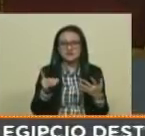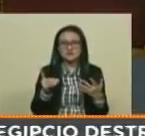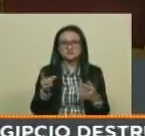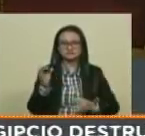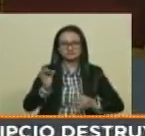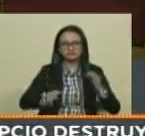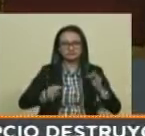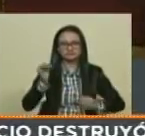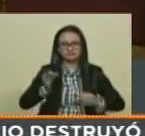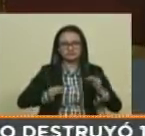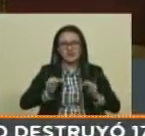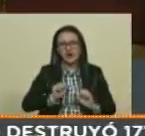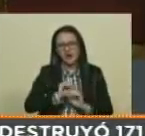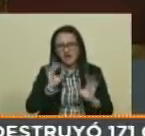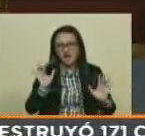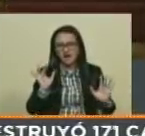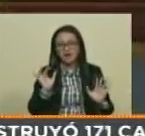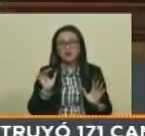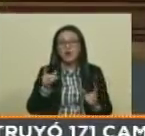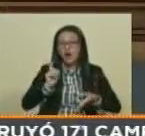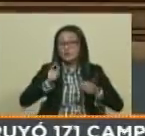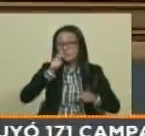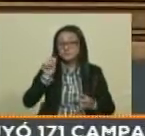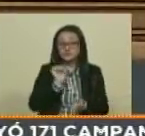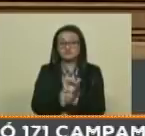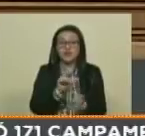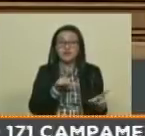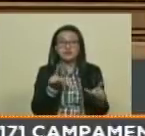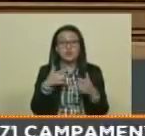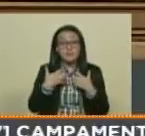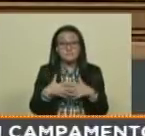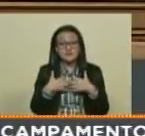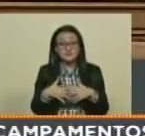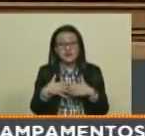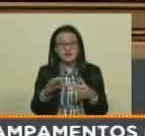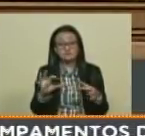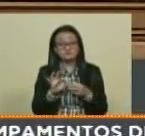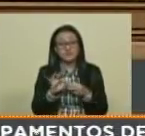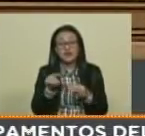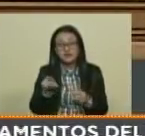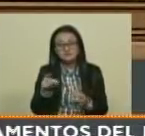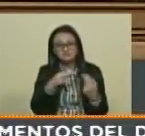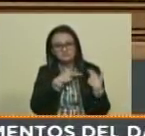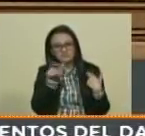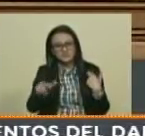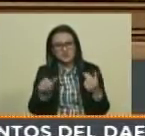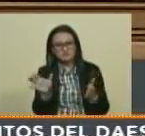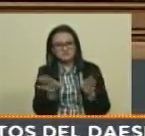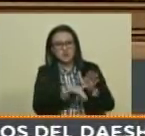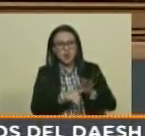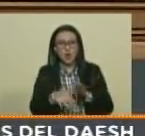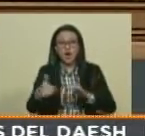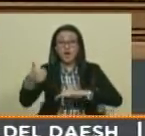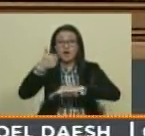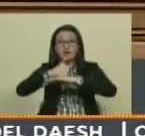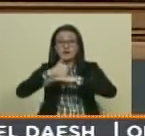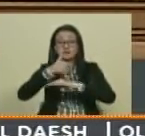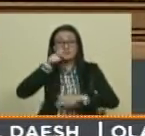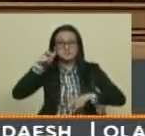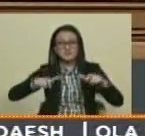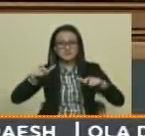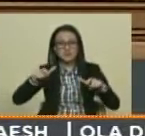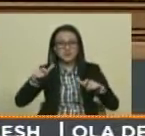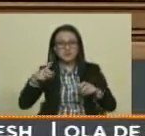judicializado con privativas de libertad, empresarios vinculados a desfalco, gerentes de la